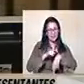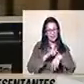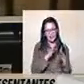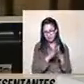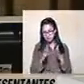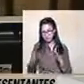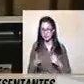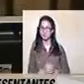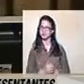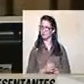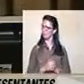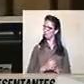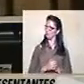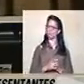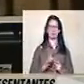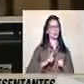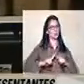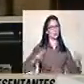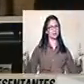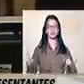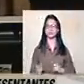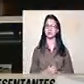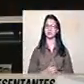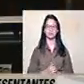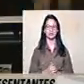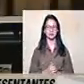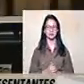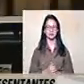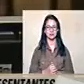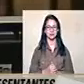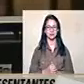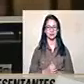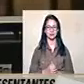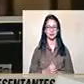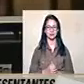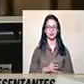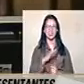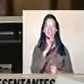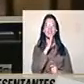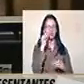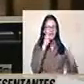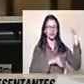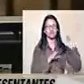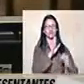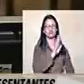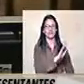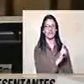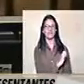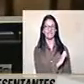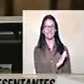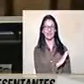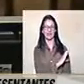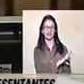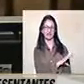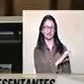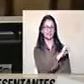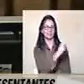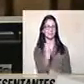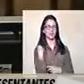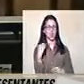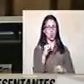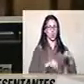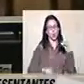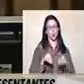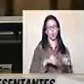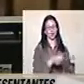aquí el doctor Oscar Darío, fue hecha al amaño de las FARC, fue hecha para que